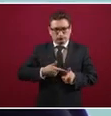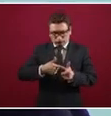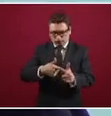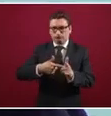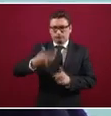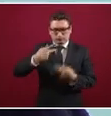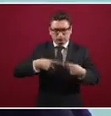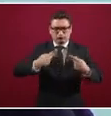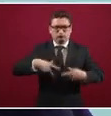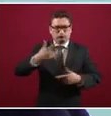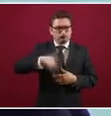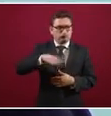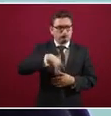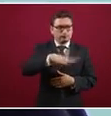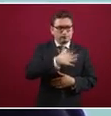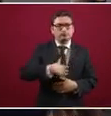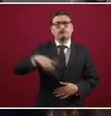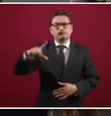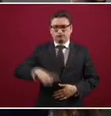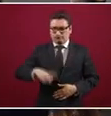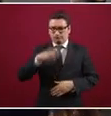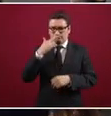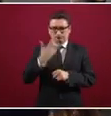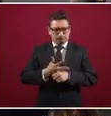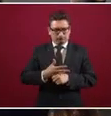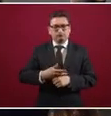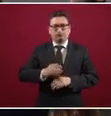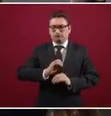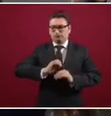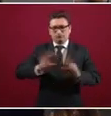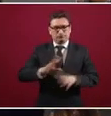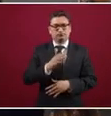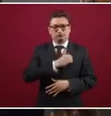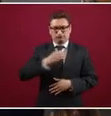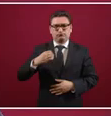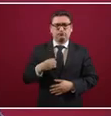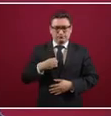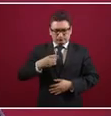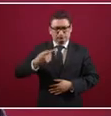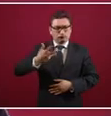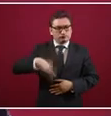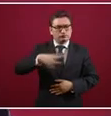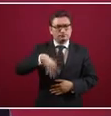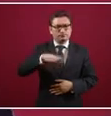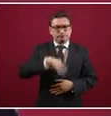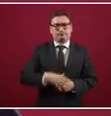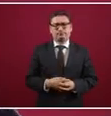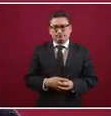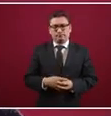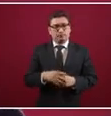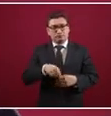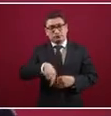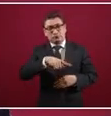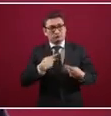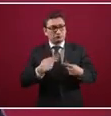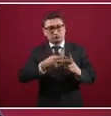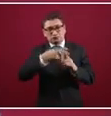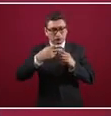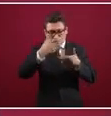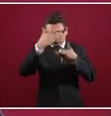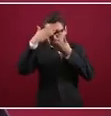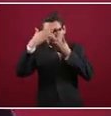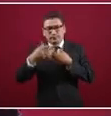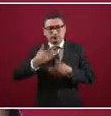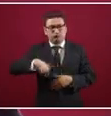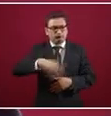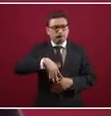por parte del estado mexicano es una obligación del estado mexicano la búsqueda de las personas desaparecidas y en ese sentido